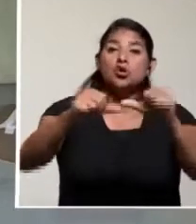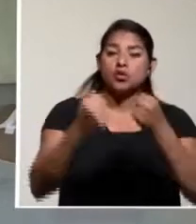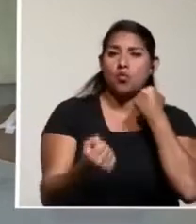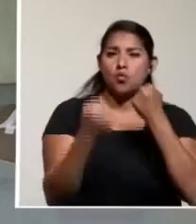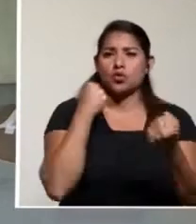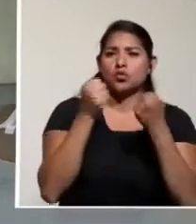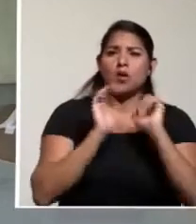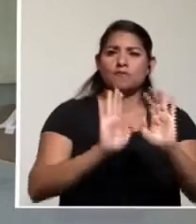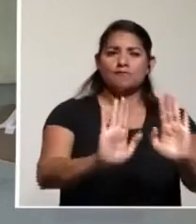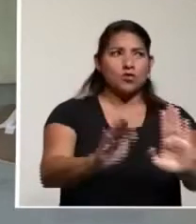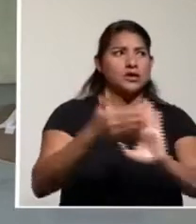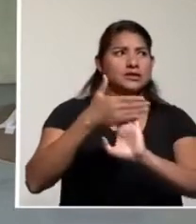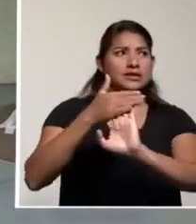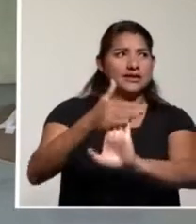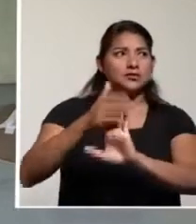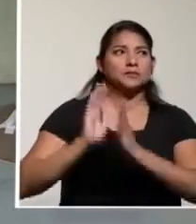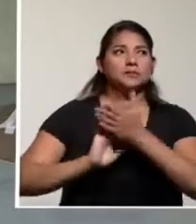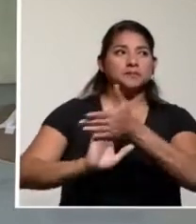cuerpo.